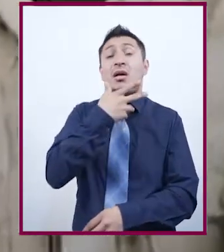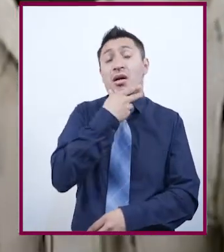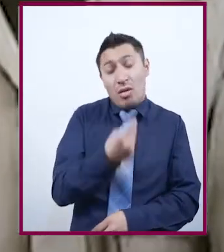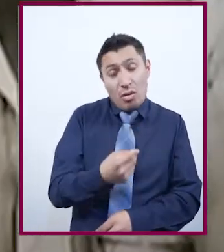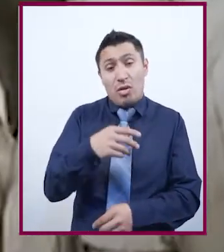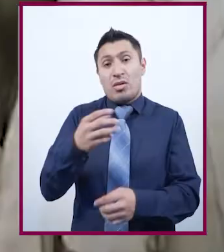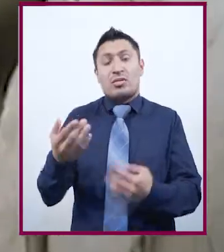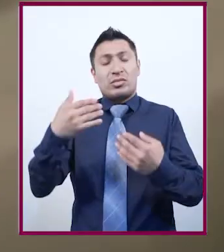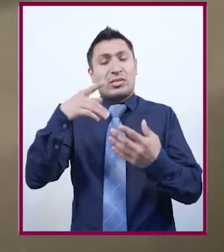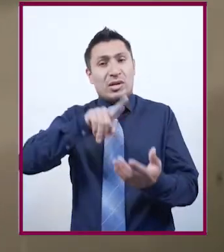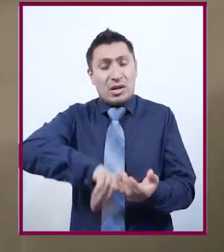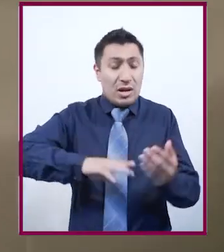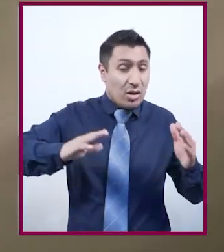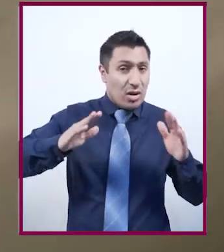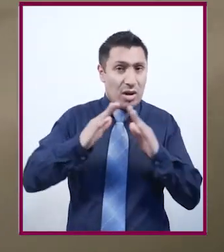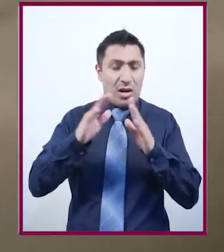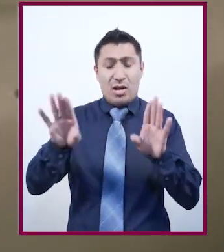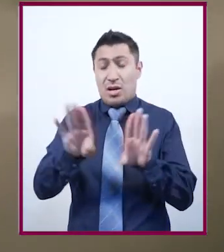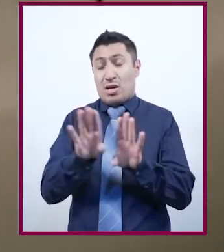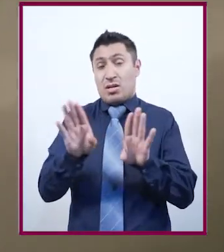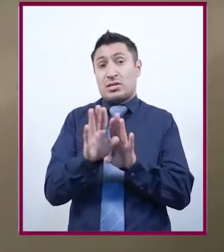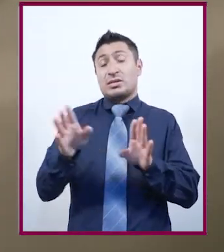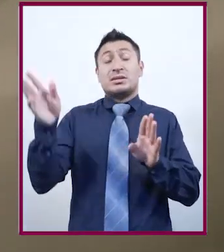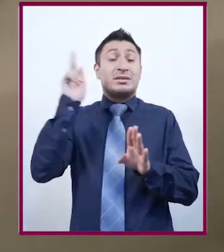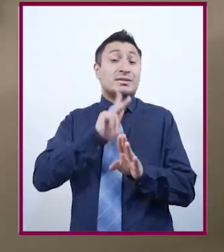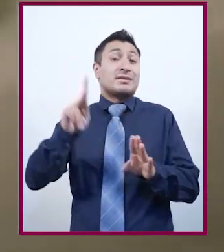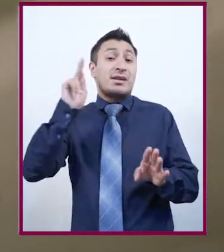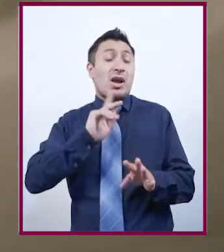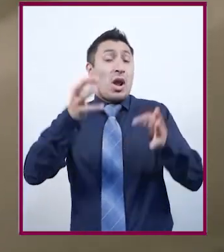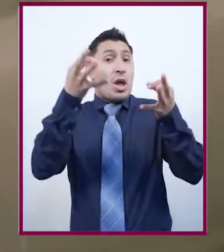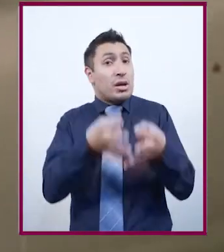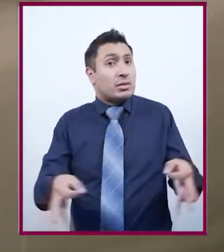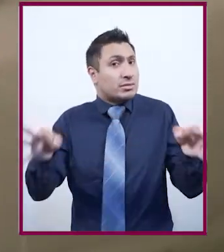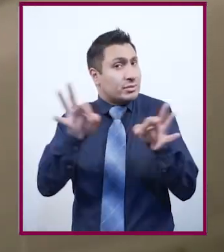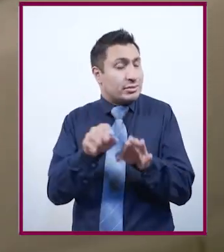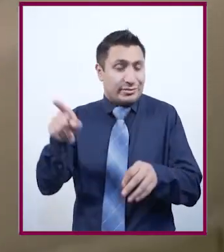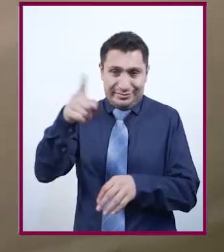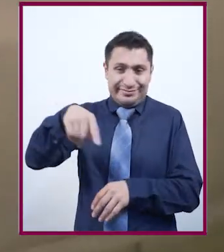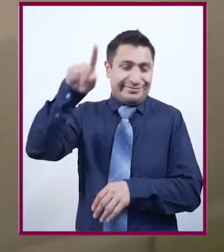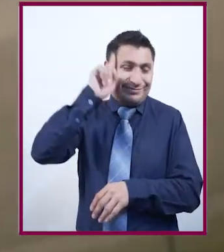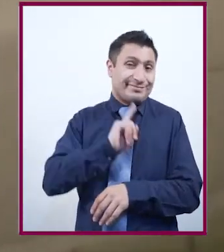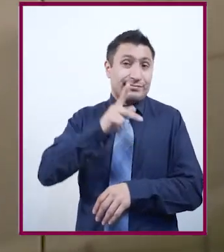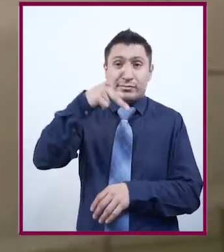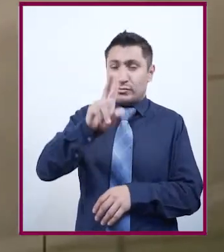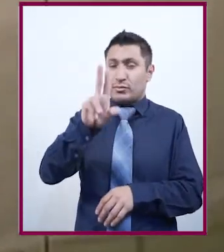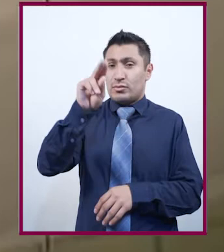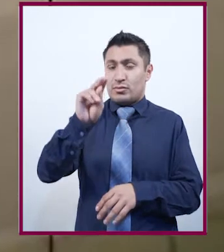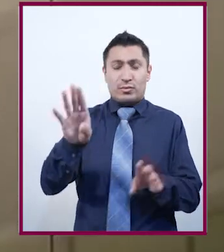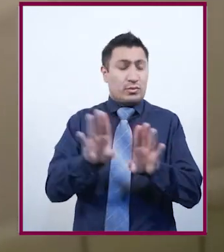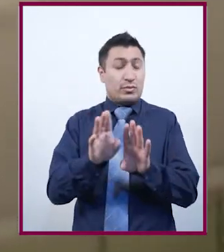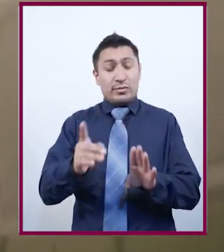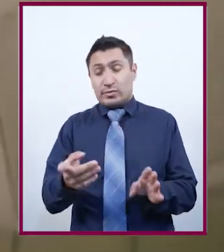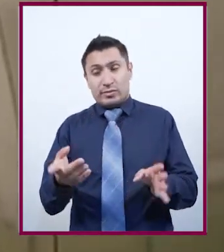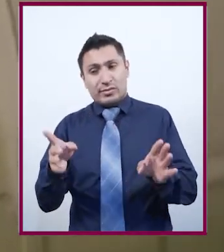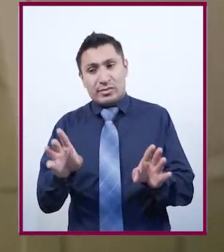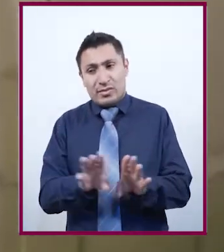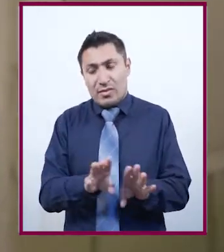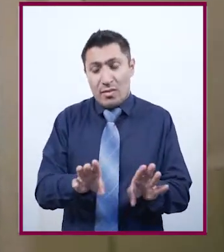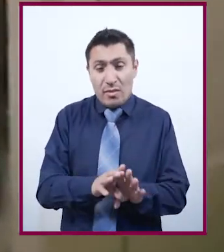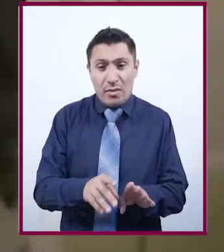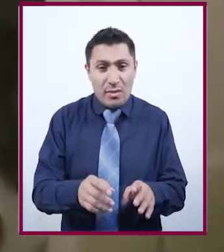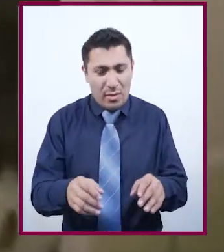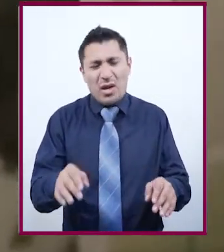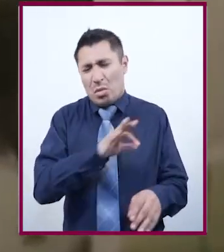e hijas en el ámbito doméstico como condición esencial de las mujeres, pero sin negar la posibilidad de ingresar